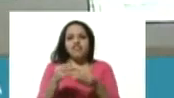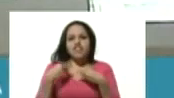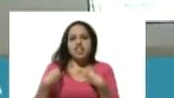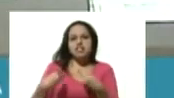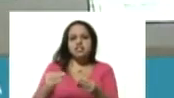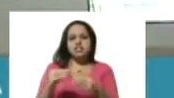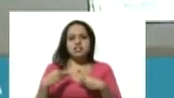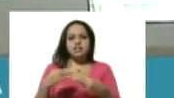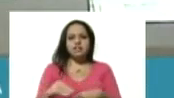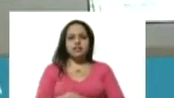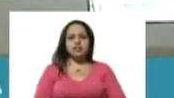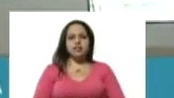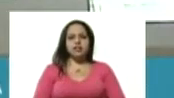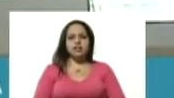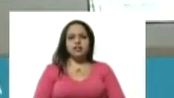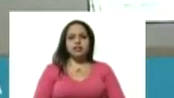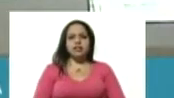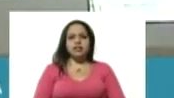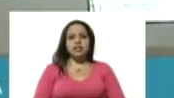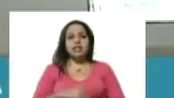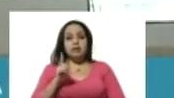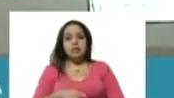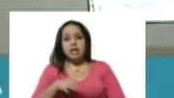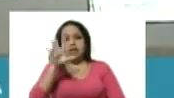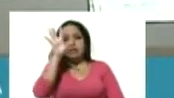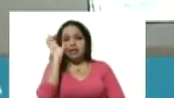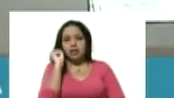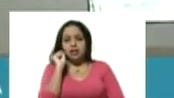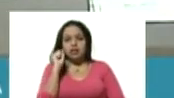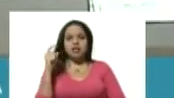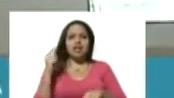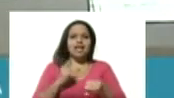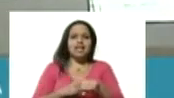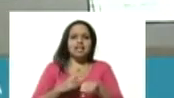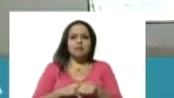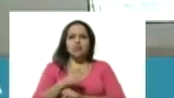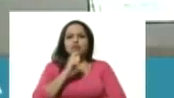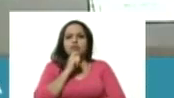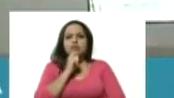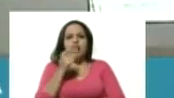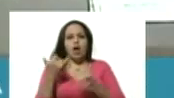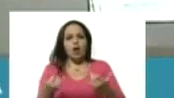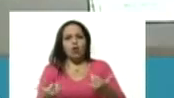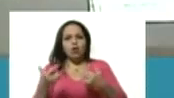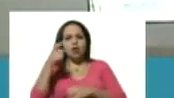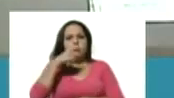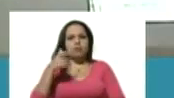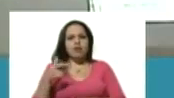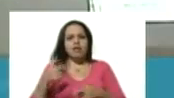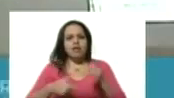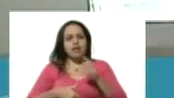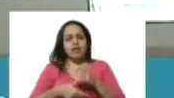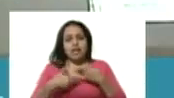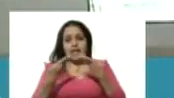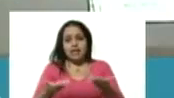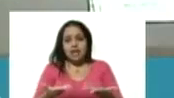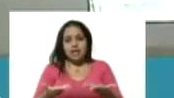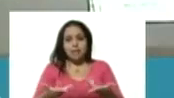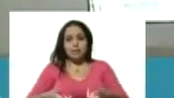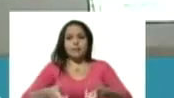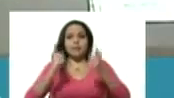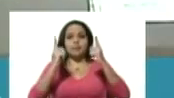flexibles, y comprender el momento que atraviesan nuestros pueblos y darle paso a la cooperación